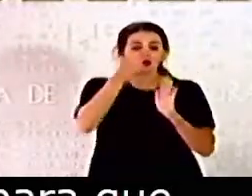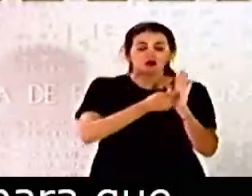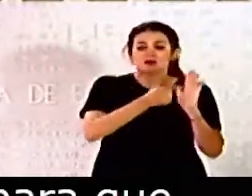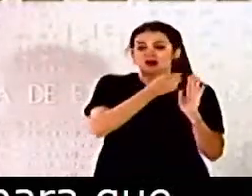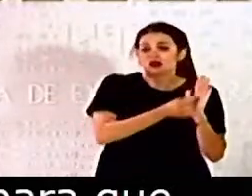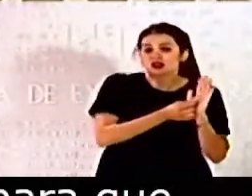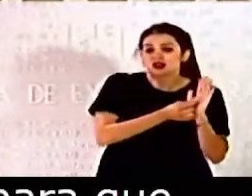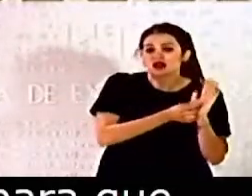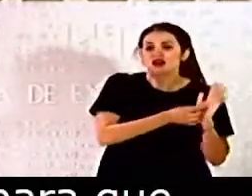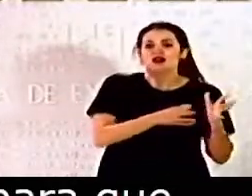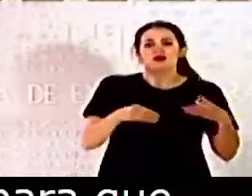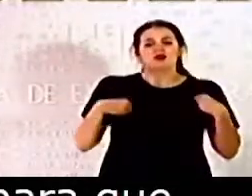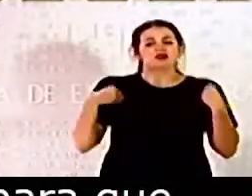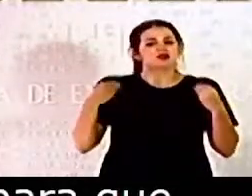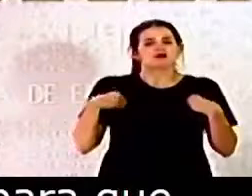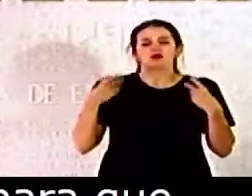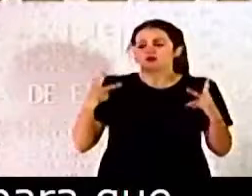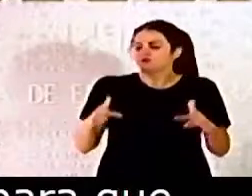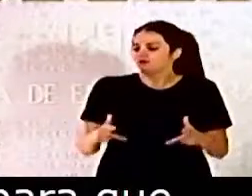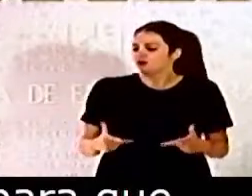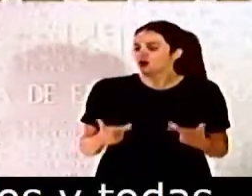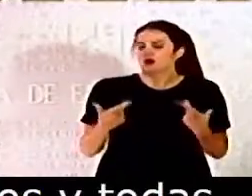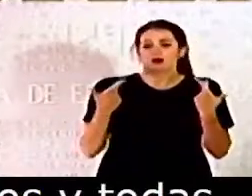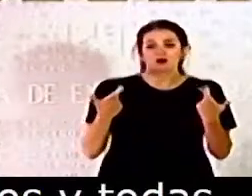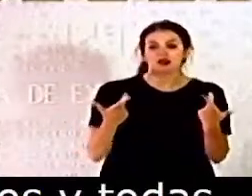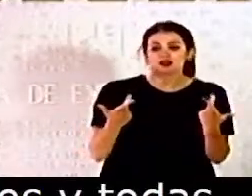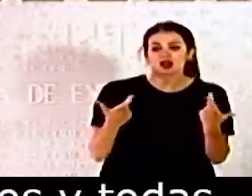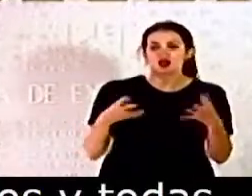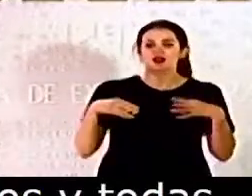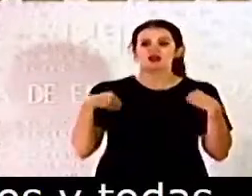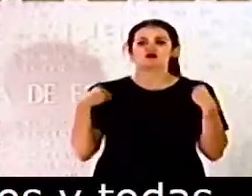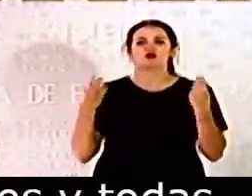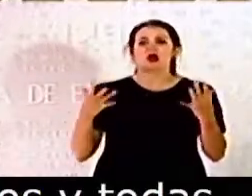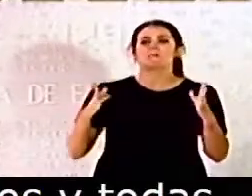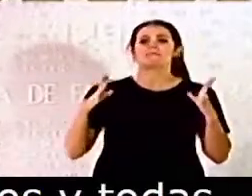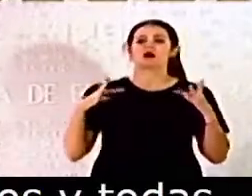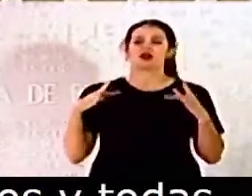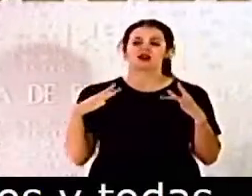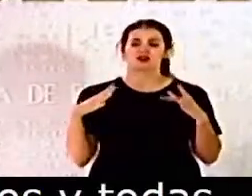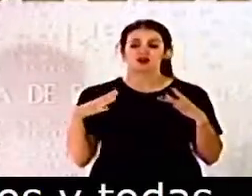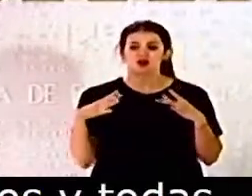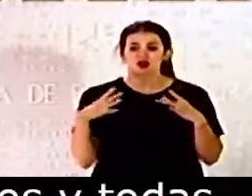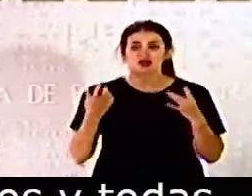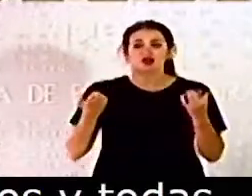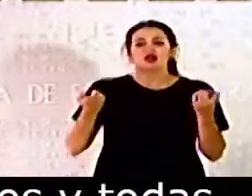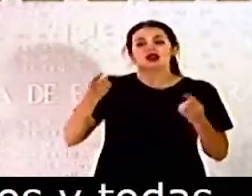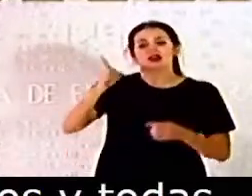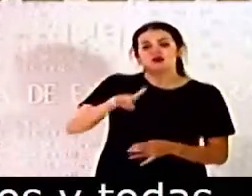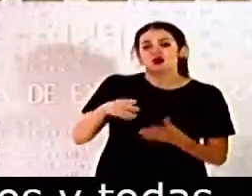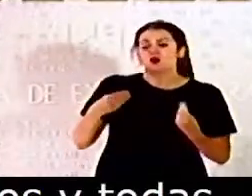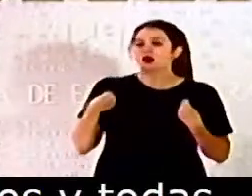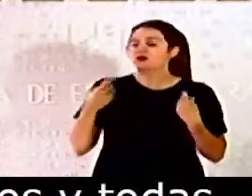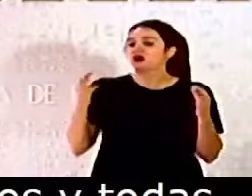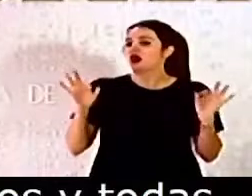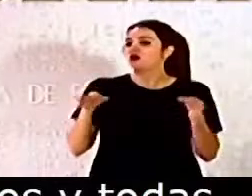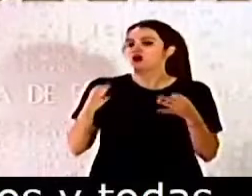ocio, que nos permiten disfrutar de las vacaciones, que nos permiten hacer una vida prácticamente